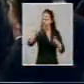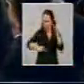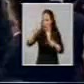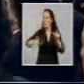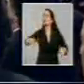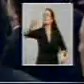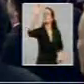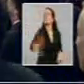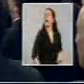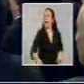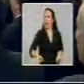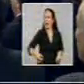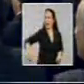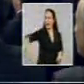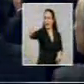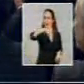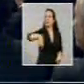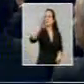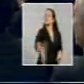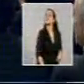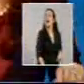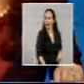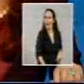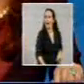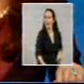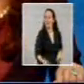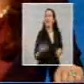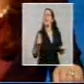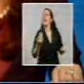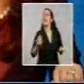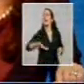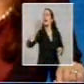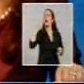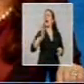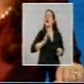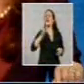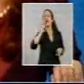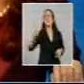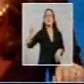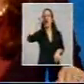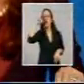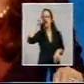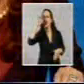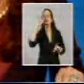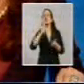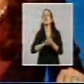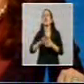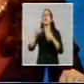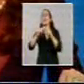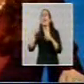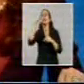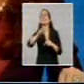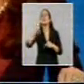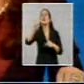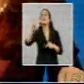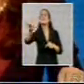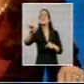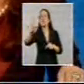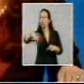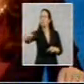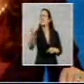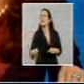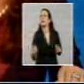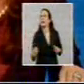saben qué fue lo que pasó en el 2008 con la 125 y cómo casi nos